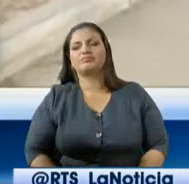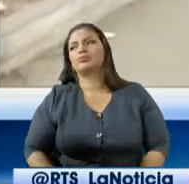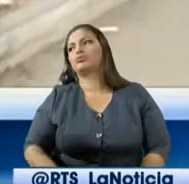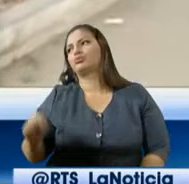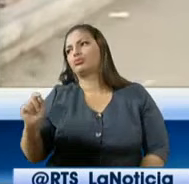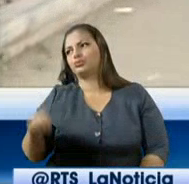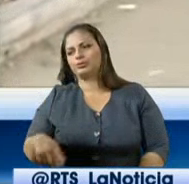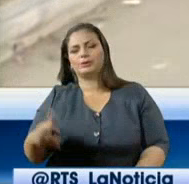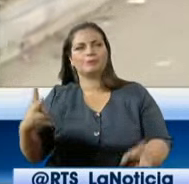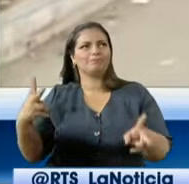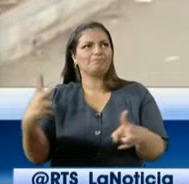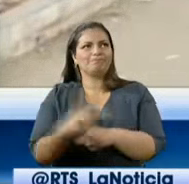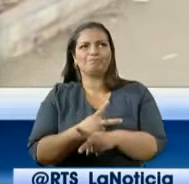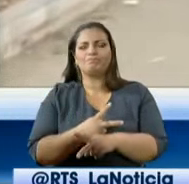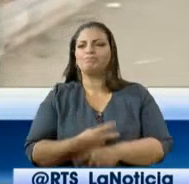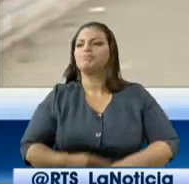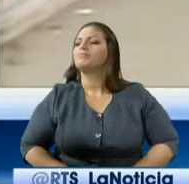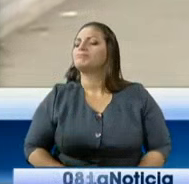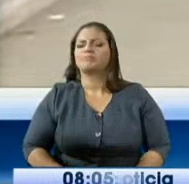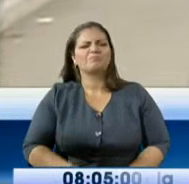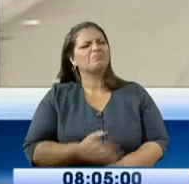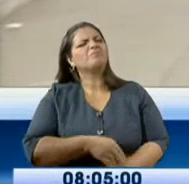eso. ¿Qué no más aviso?